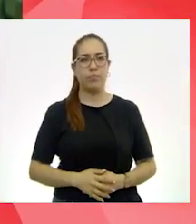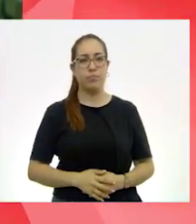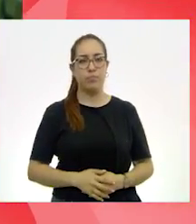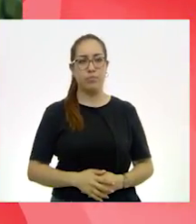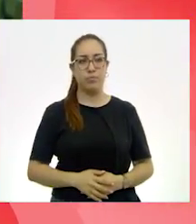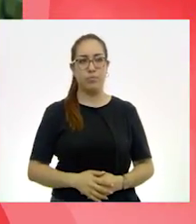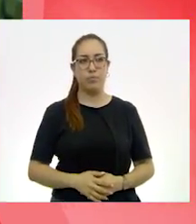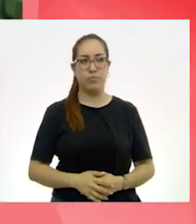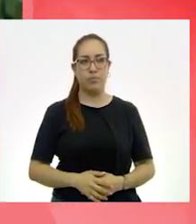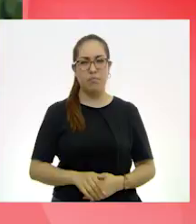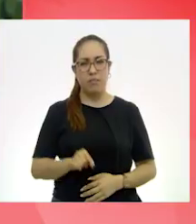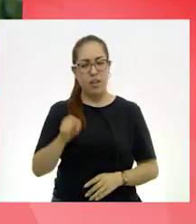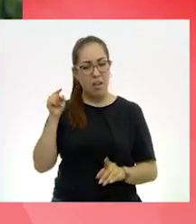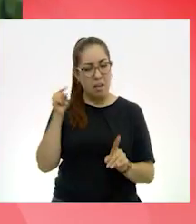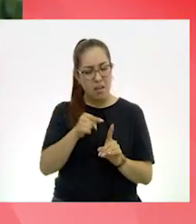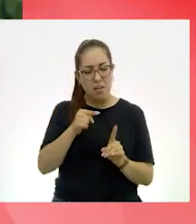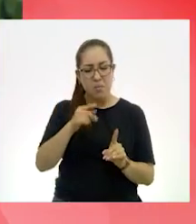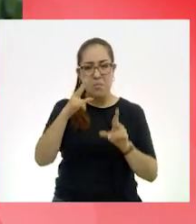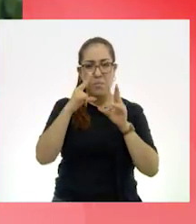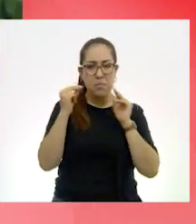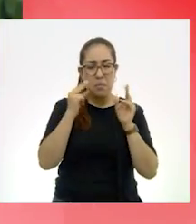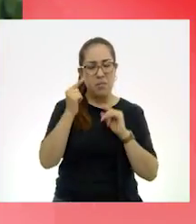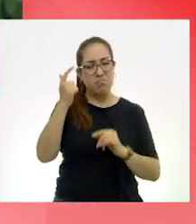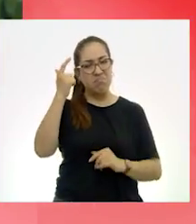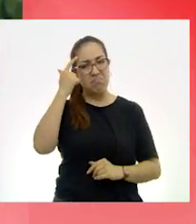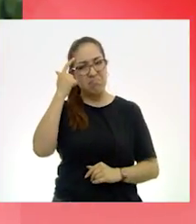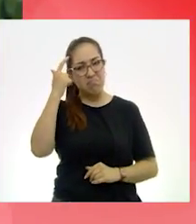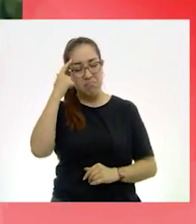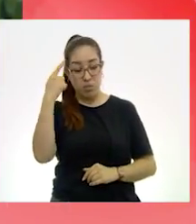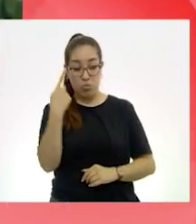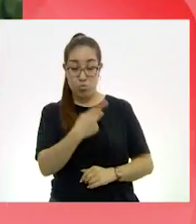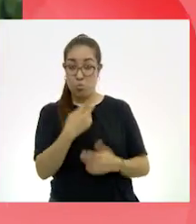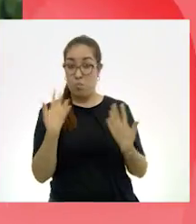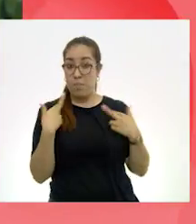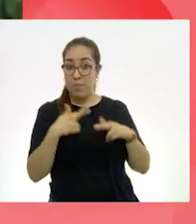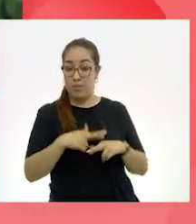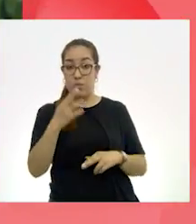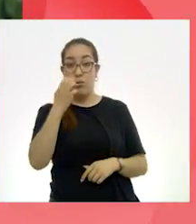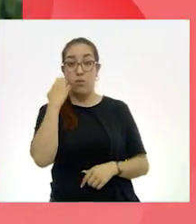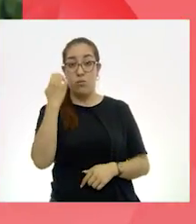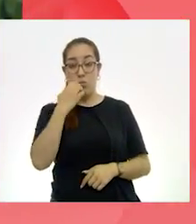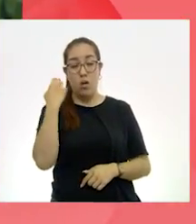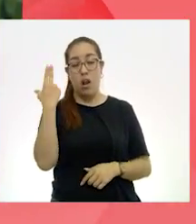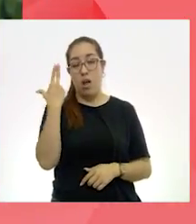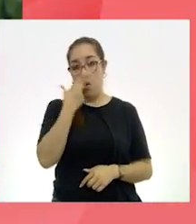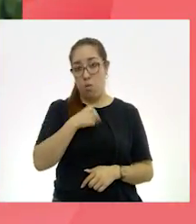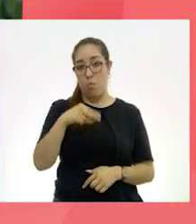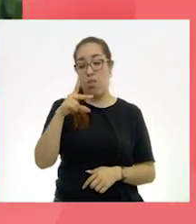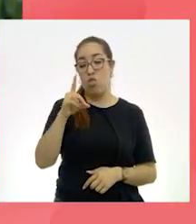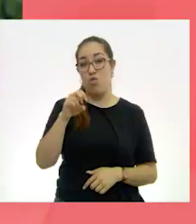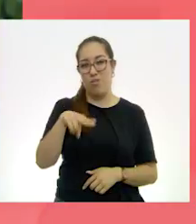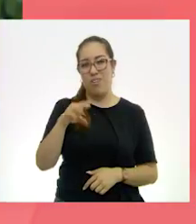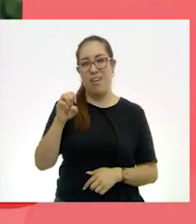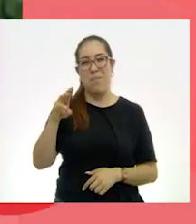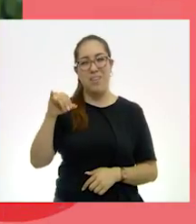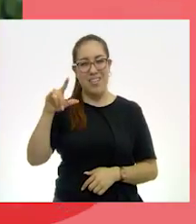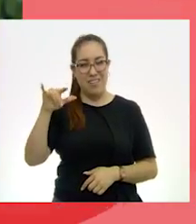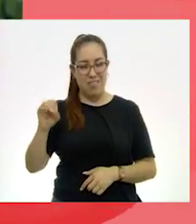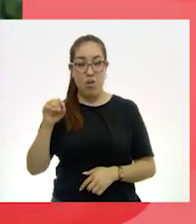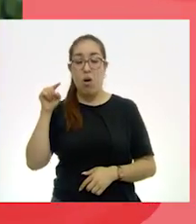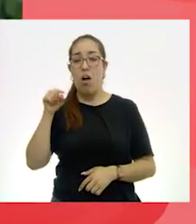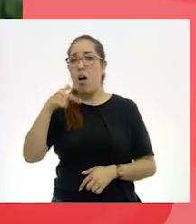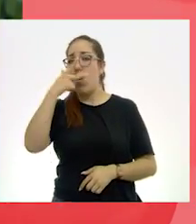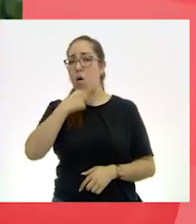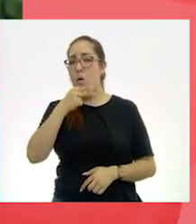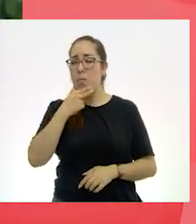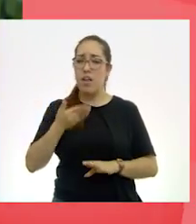muy particular. Mira, su maestro en la escuela, don Emilio Vara, había sido un combatiente en la época